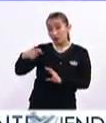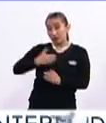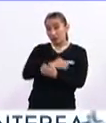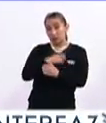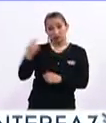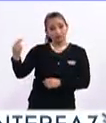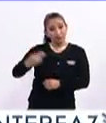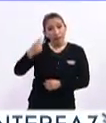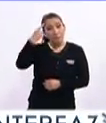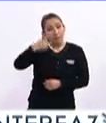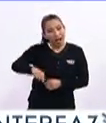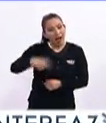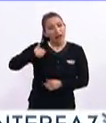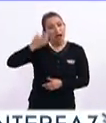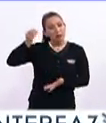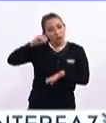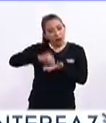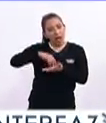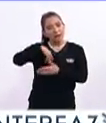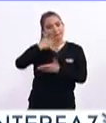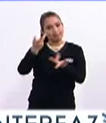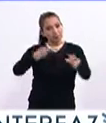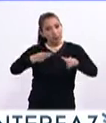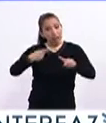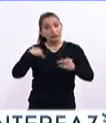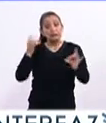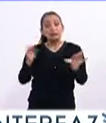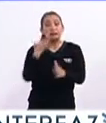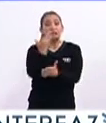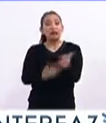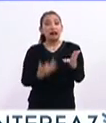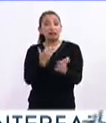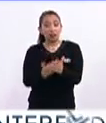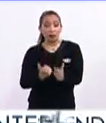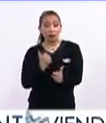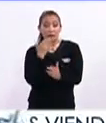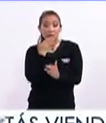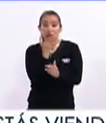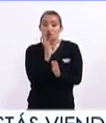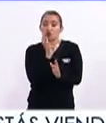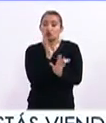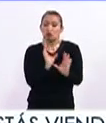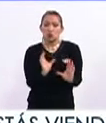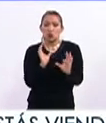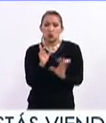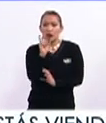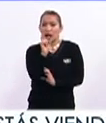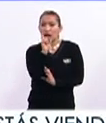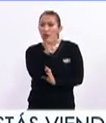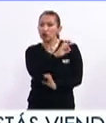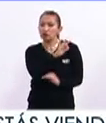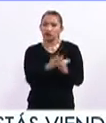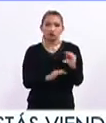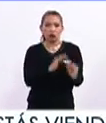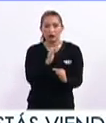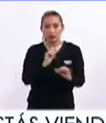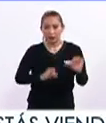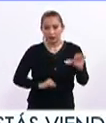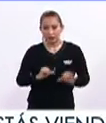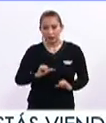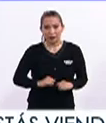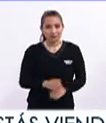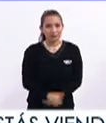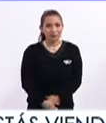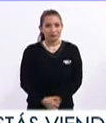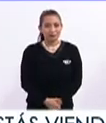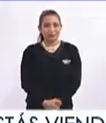son indispensables para implementar medidas ante las carencias y aprovechar eficientemente el recurso en todas nuestras